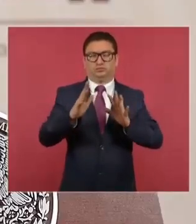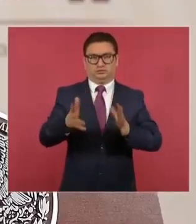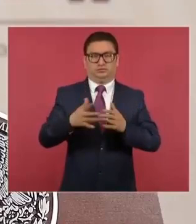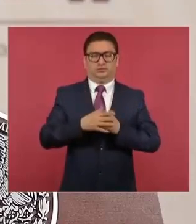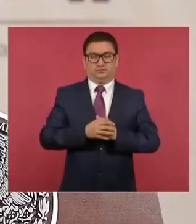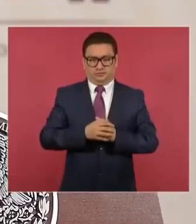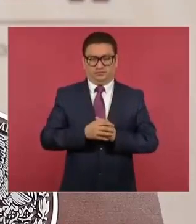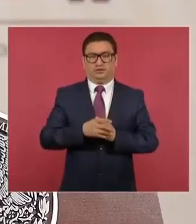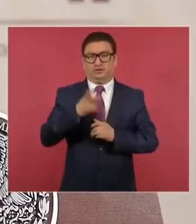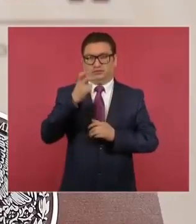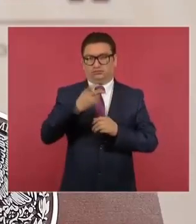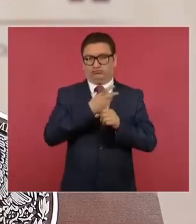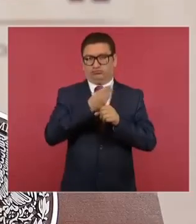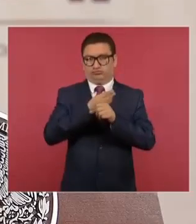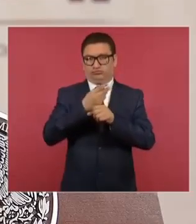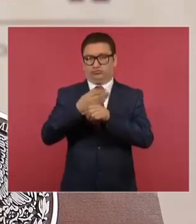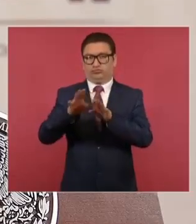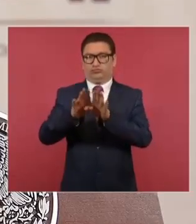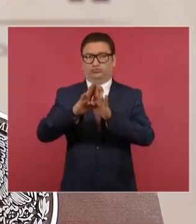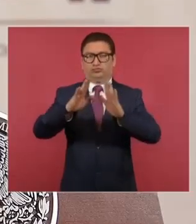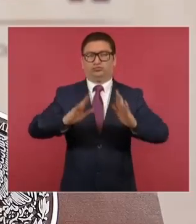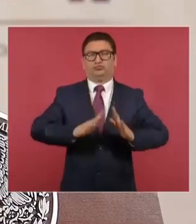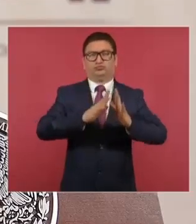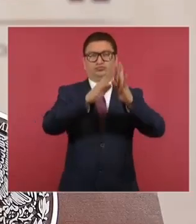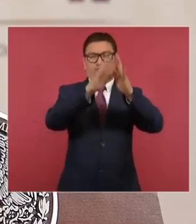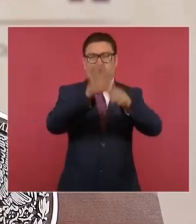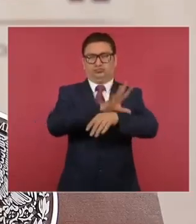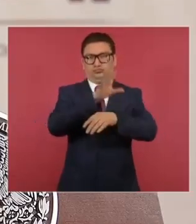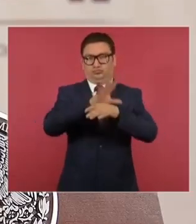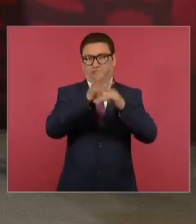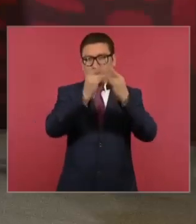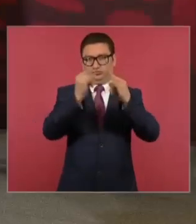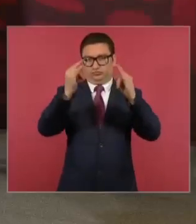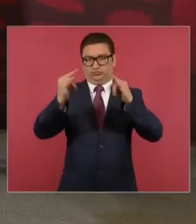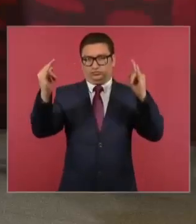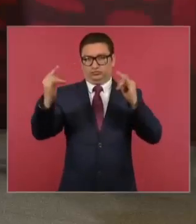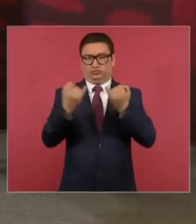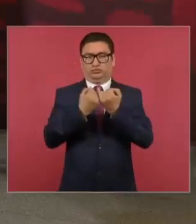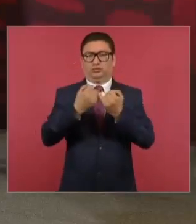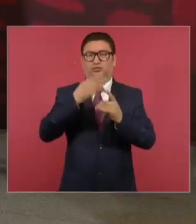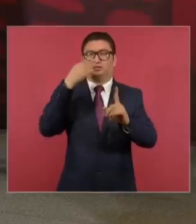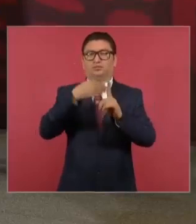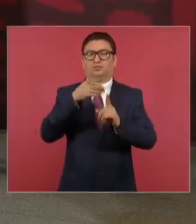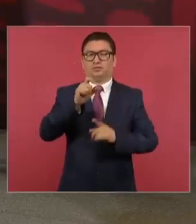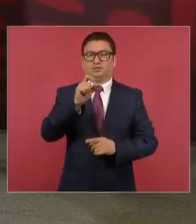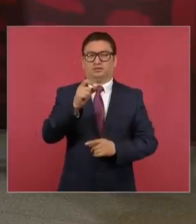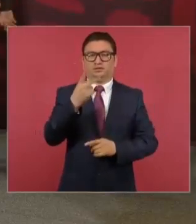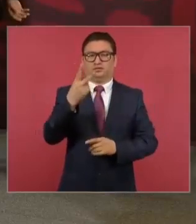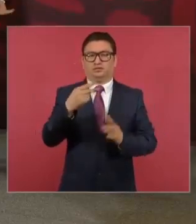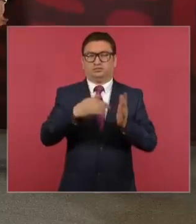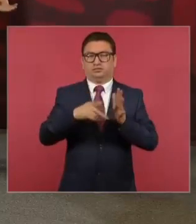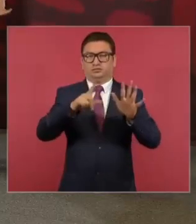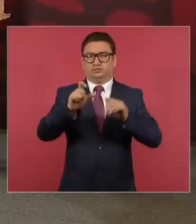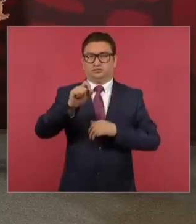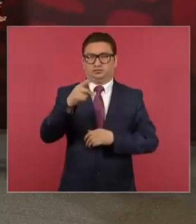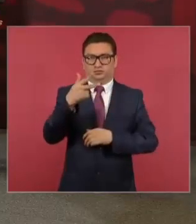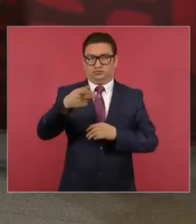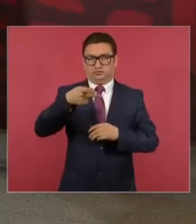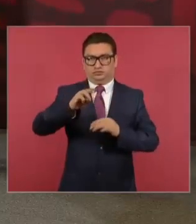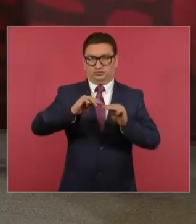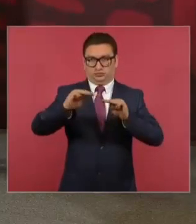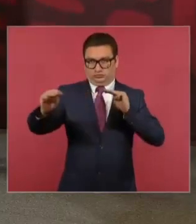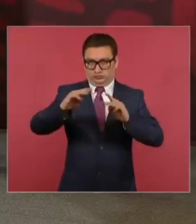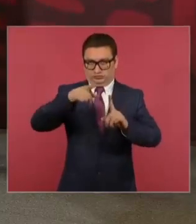parte de esta instalación está hecha en las torres de alta tensión. La meta son 22.728 kilómetros y es